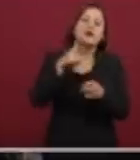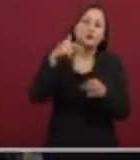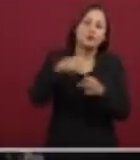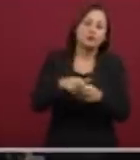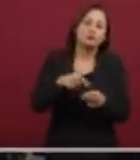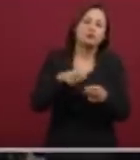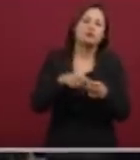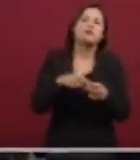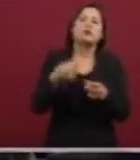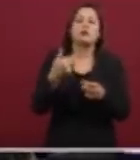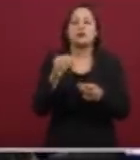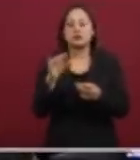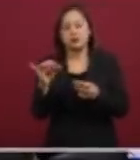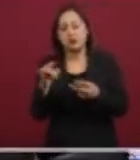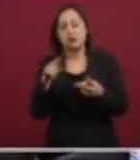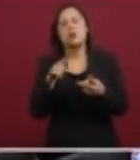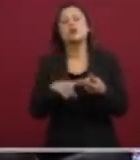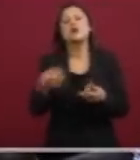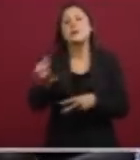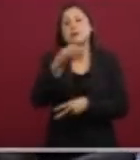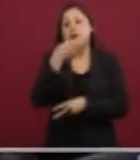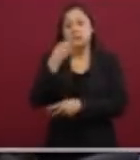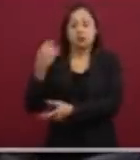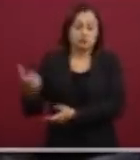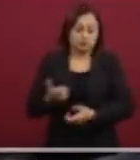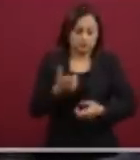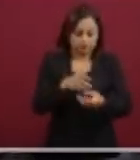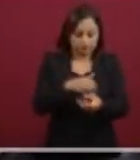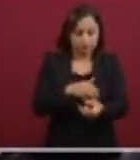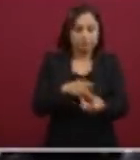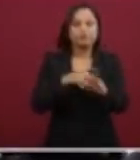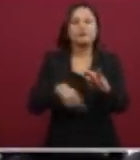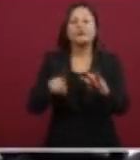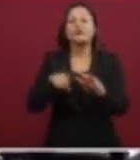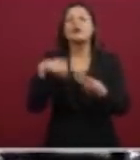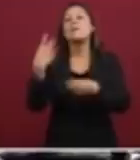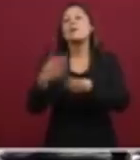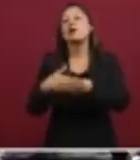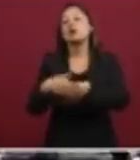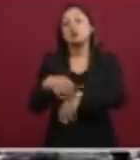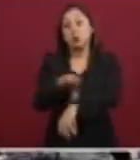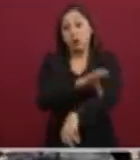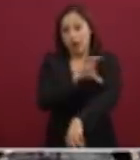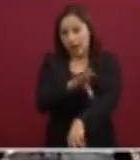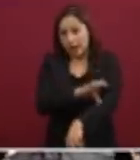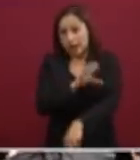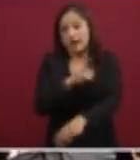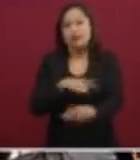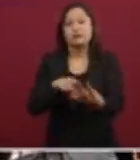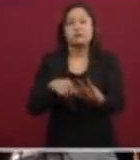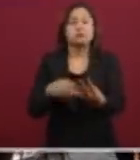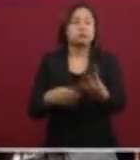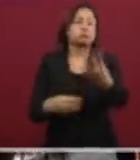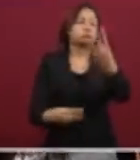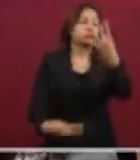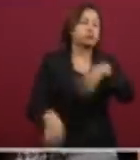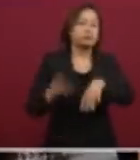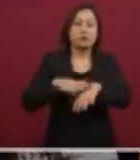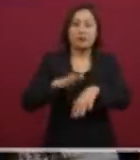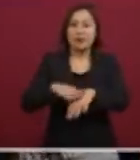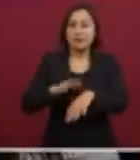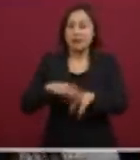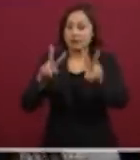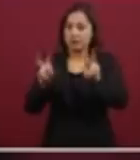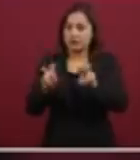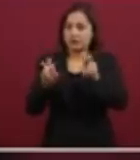el presupuesto, viene el sector eléctrico, pueden venir otros temas. ¿Habrá